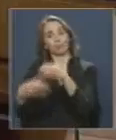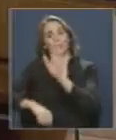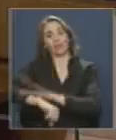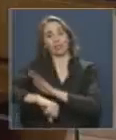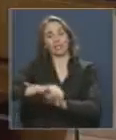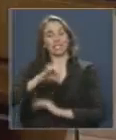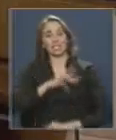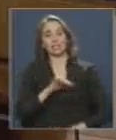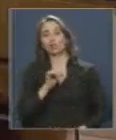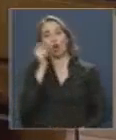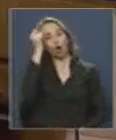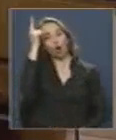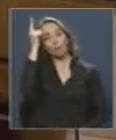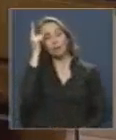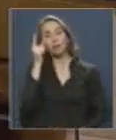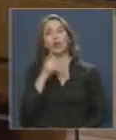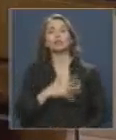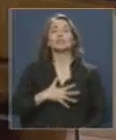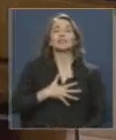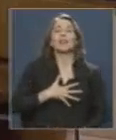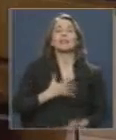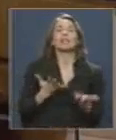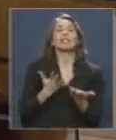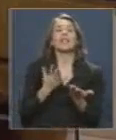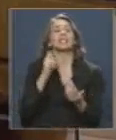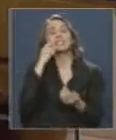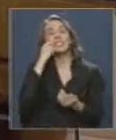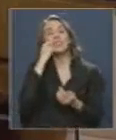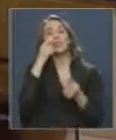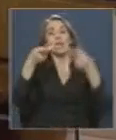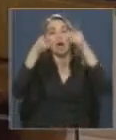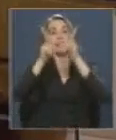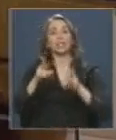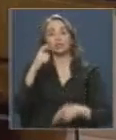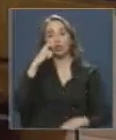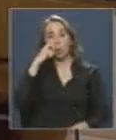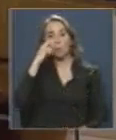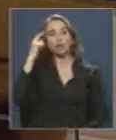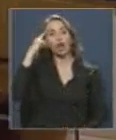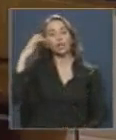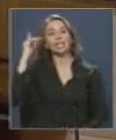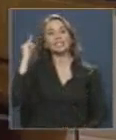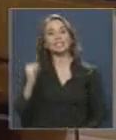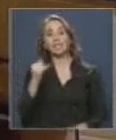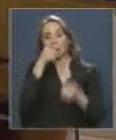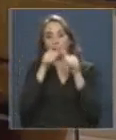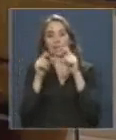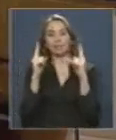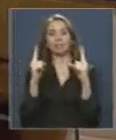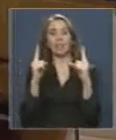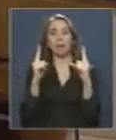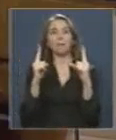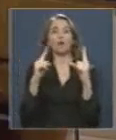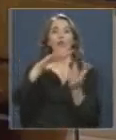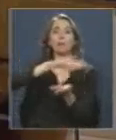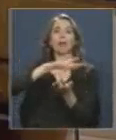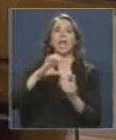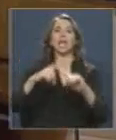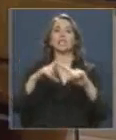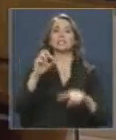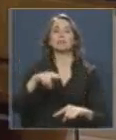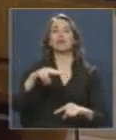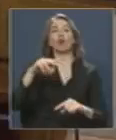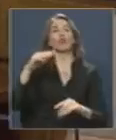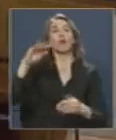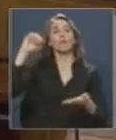en absoluto el sentimiento y la naturaleza de los derechos humanos. Cree que siempre deben haber periodos de excepción, situaciones de